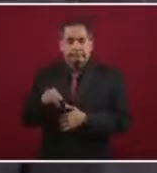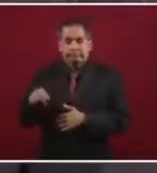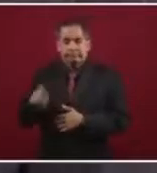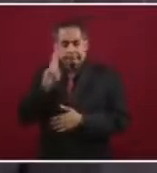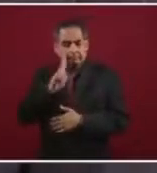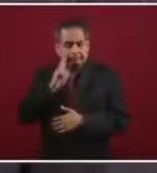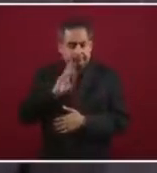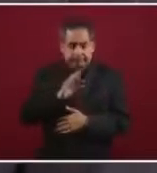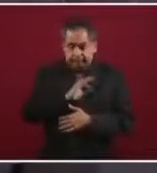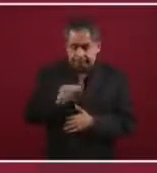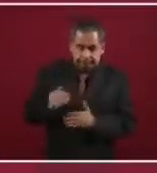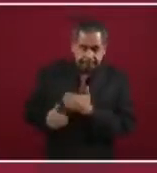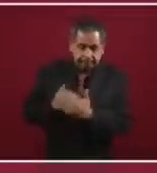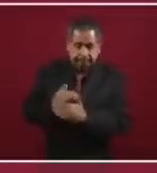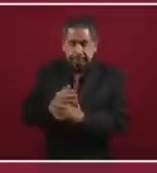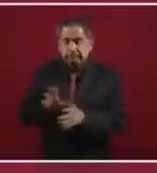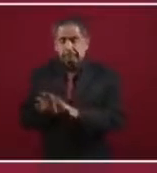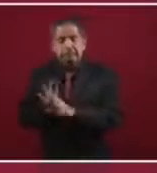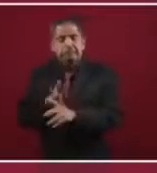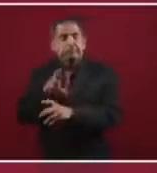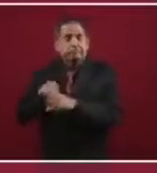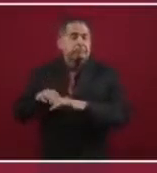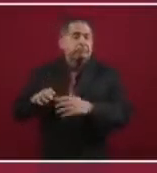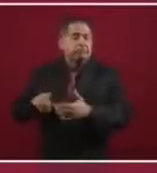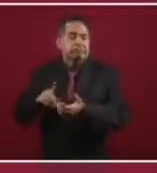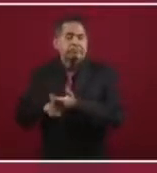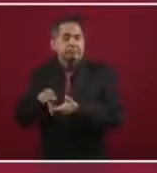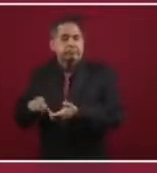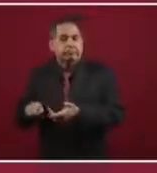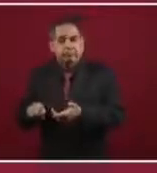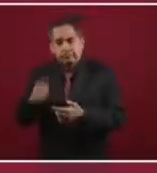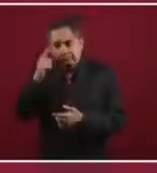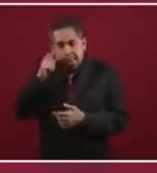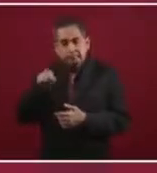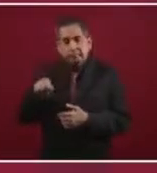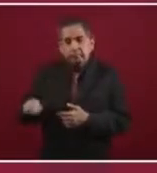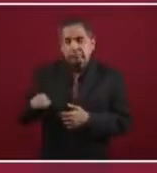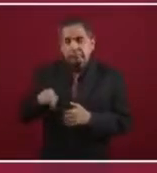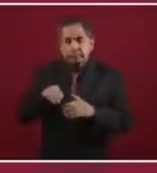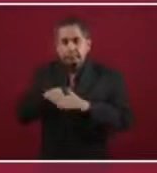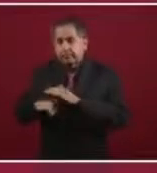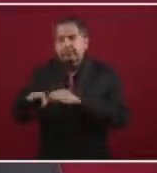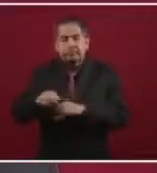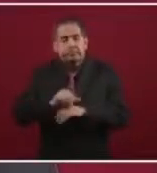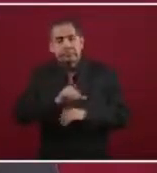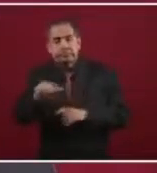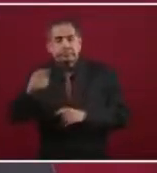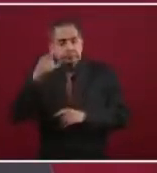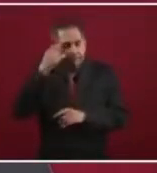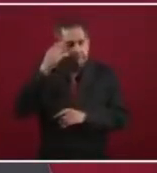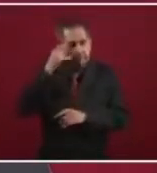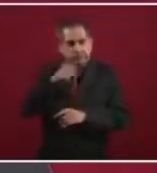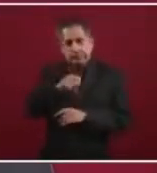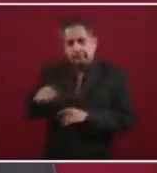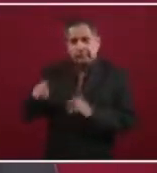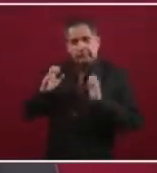pueda introducirse a Campeche, a